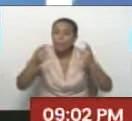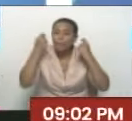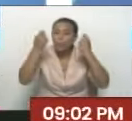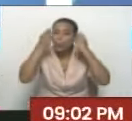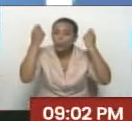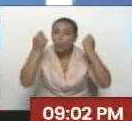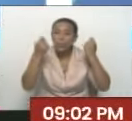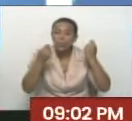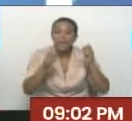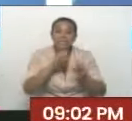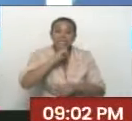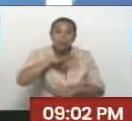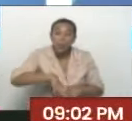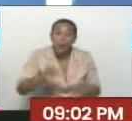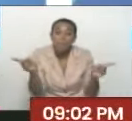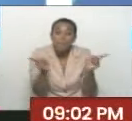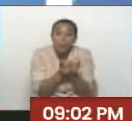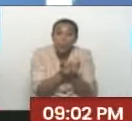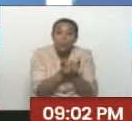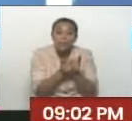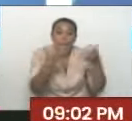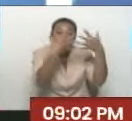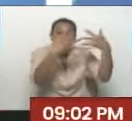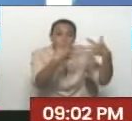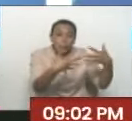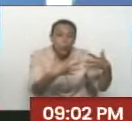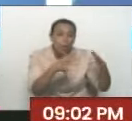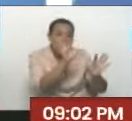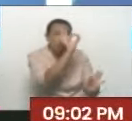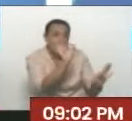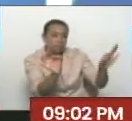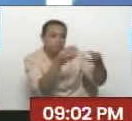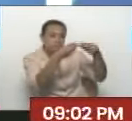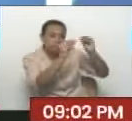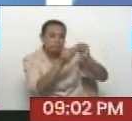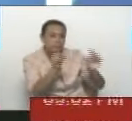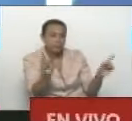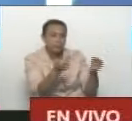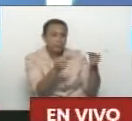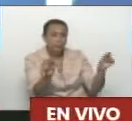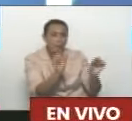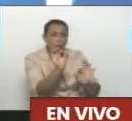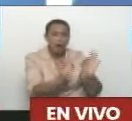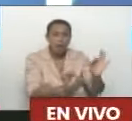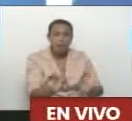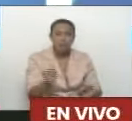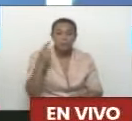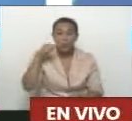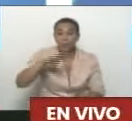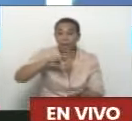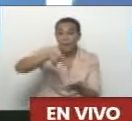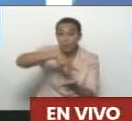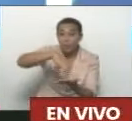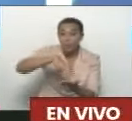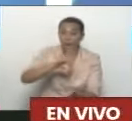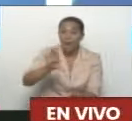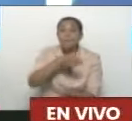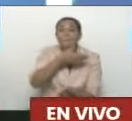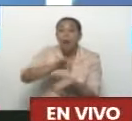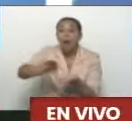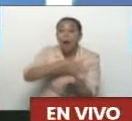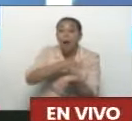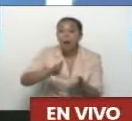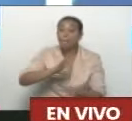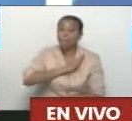de monografías, partituras, cancioneros, biografías y manuales concernientes a las músicas, cantos, ritmos